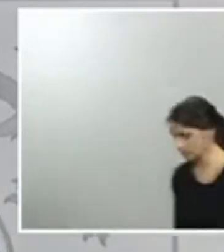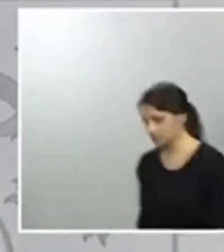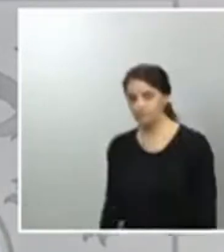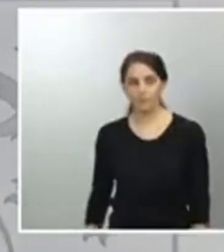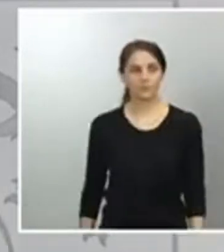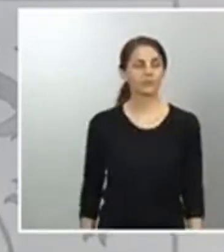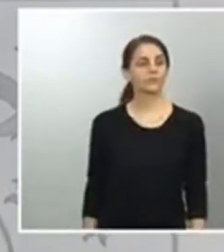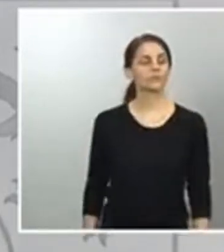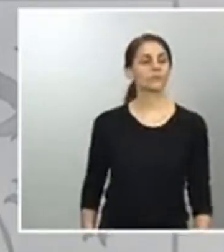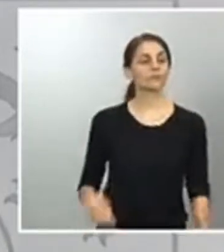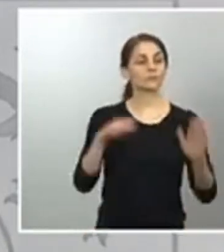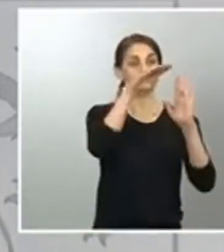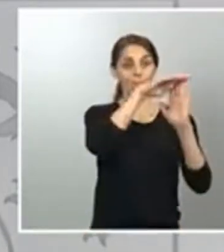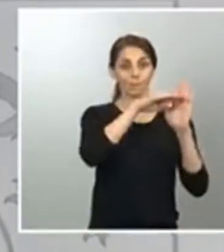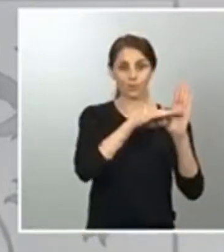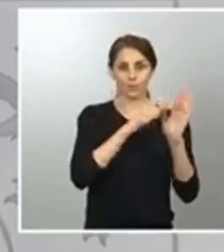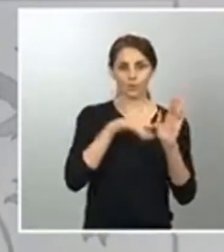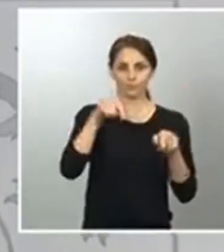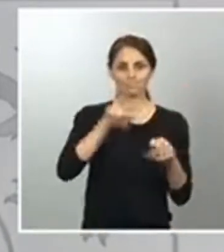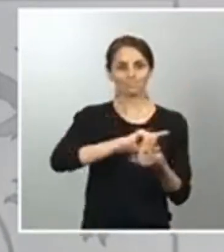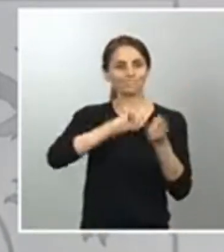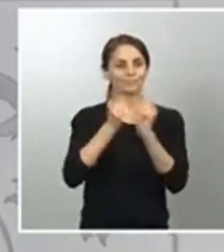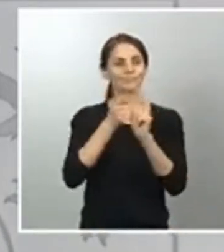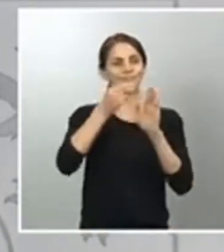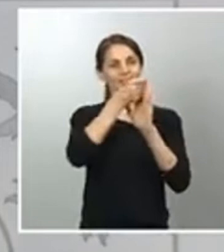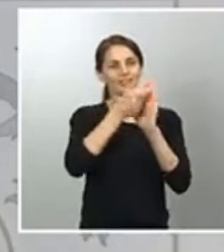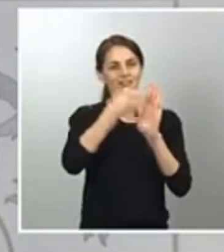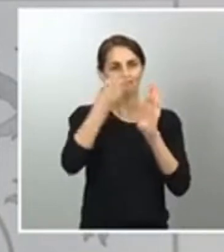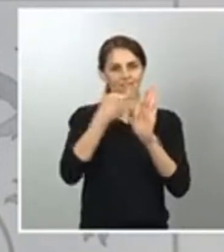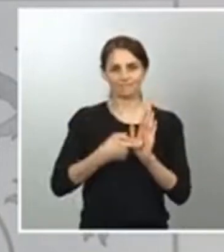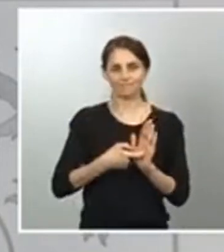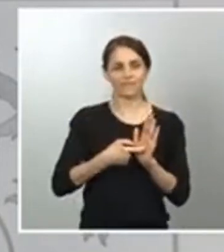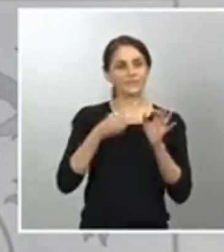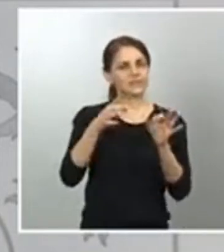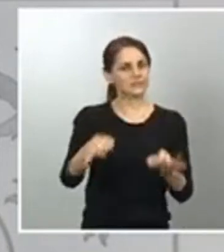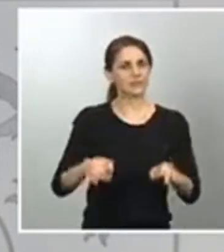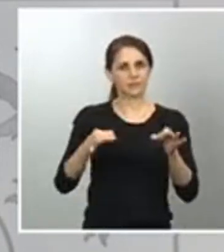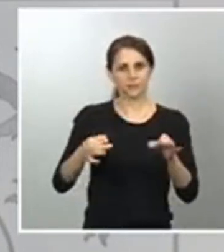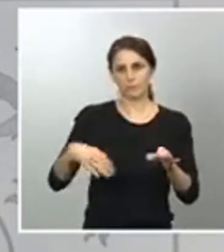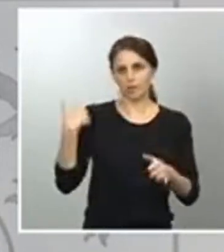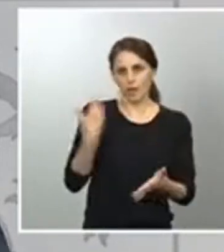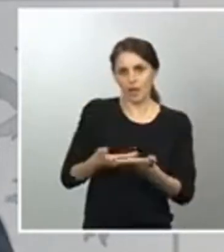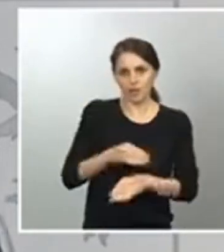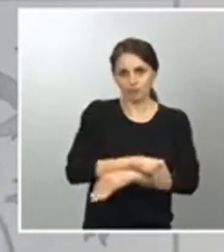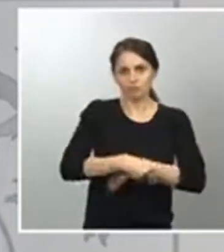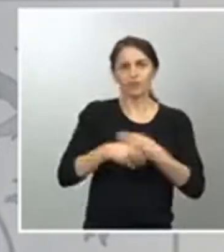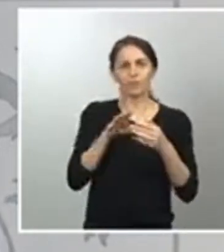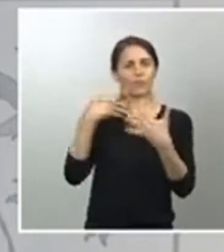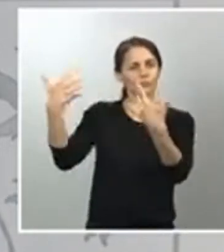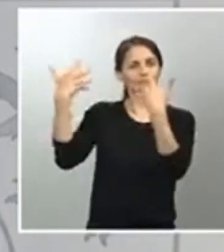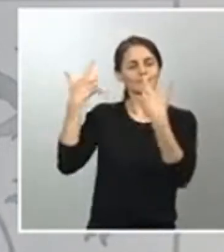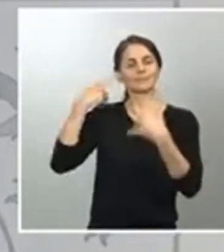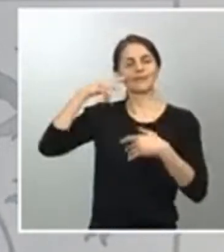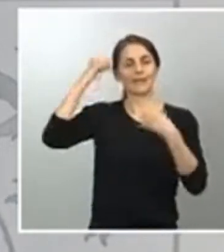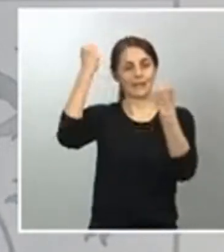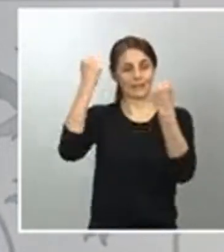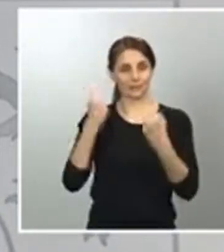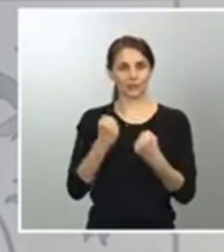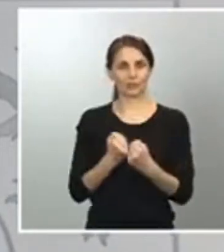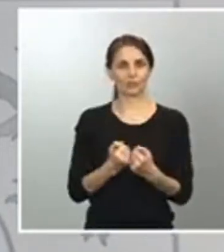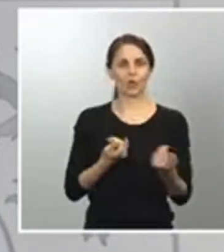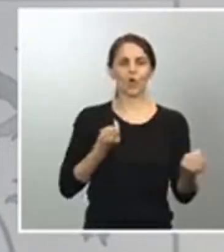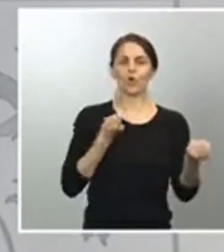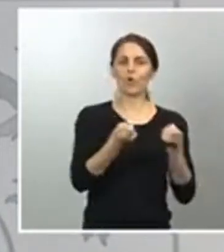han sido elaborados, como siempre ha actuado el Gobierno, con el saber de los expertos. La coordinación caerá sobre el